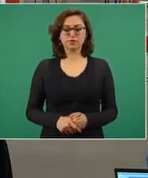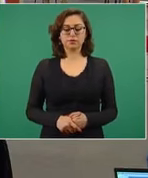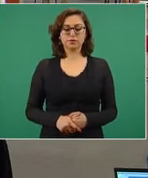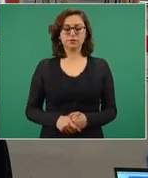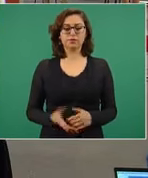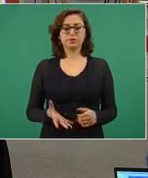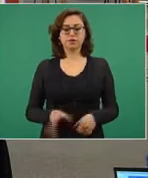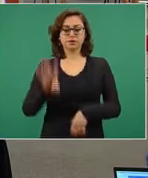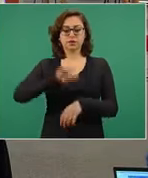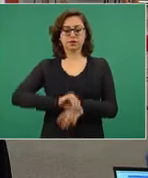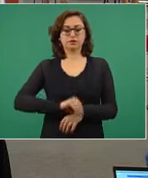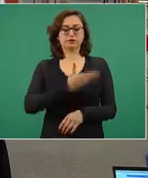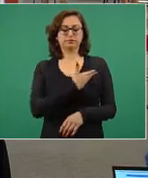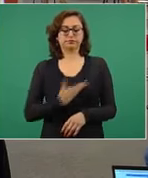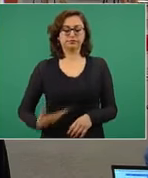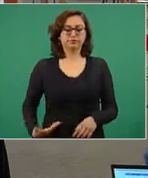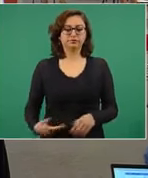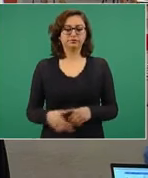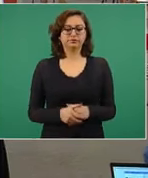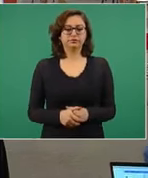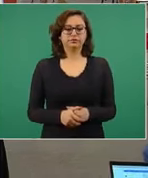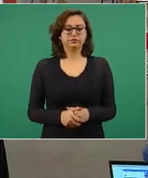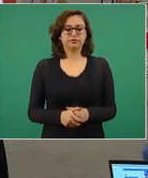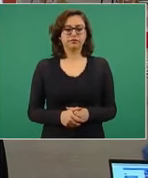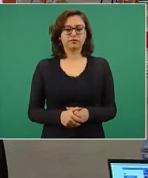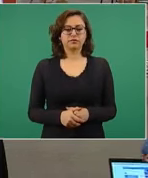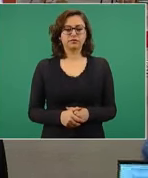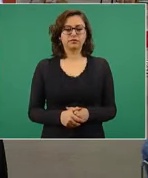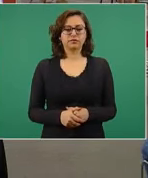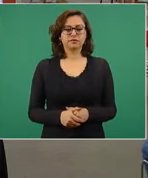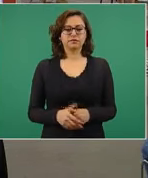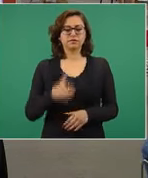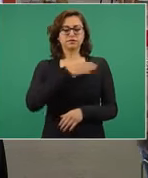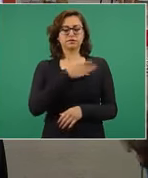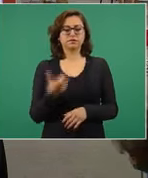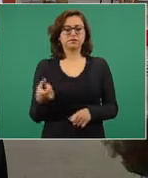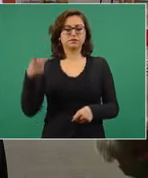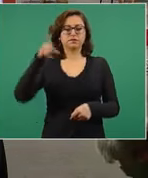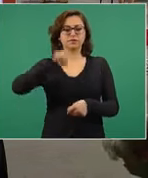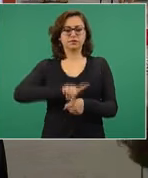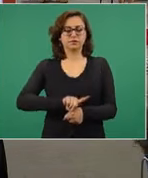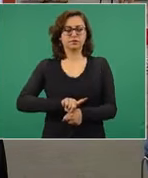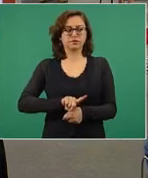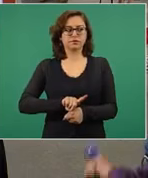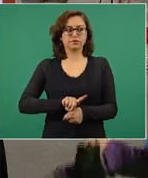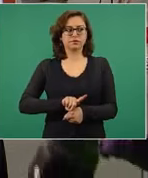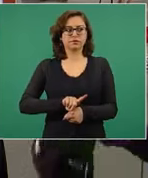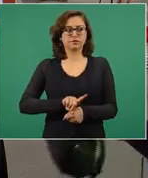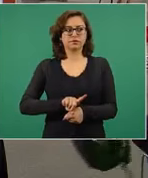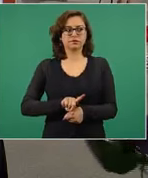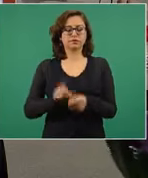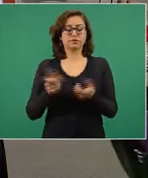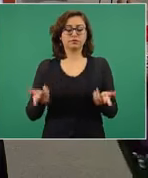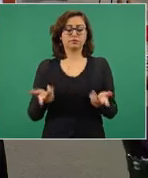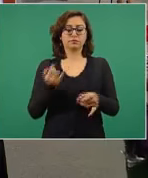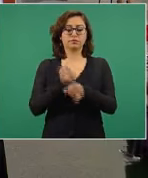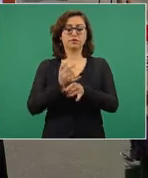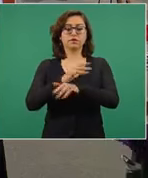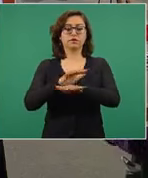Con su permiso, señor presidente. Muy buenos días. Me voy a permitir dar el avance de la Guardia